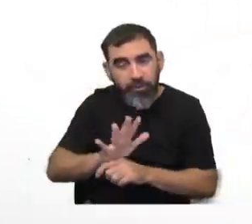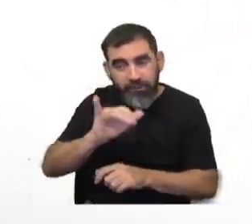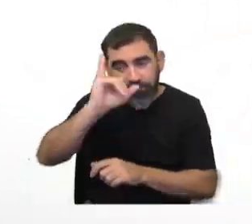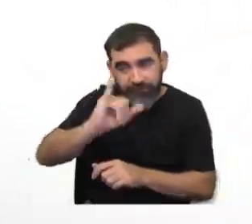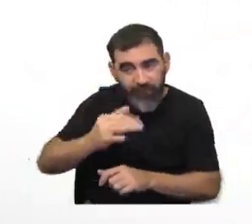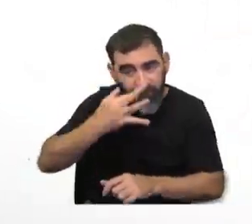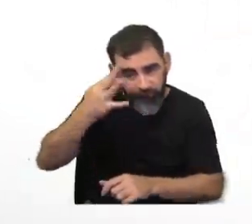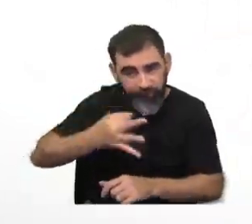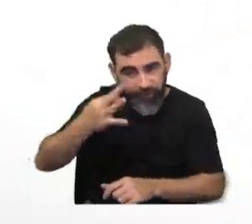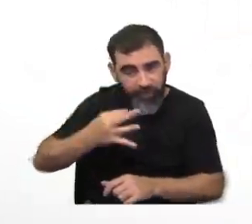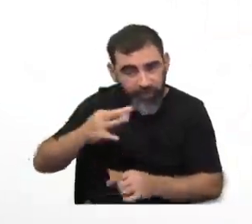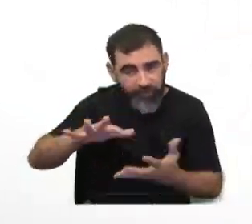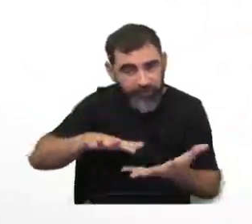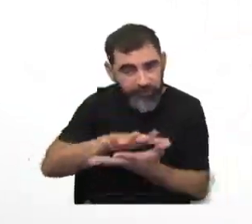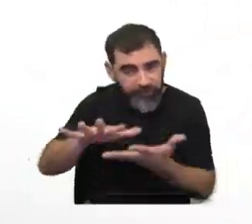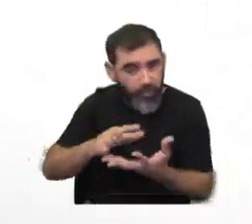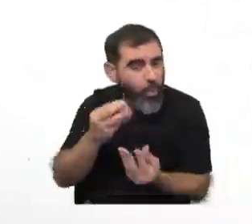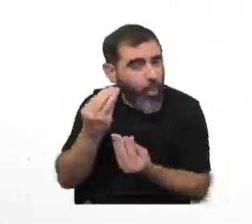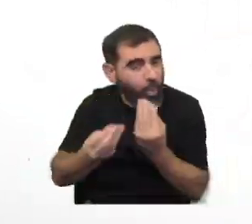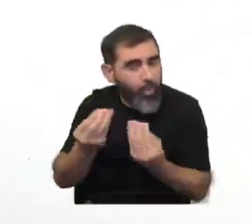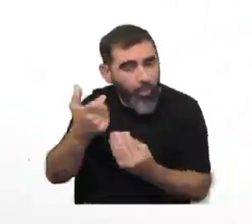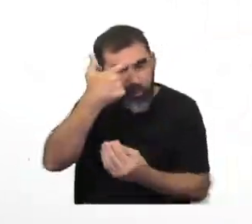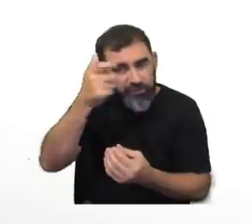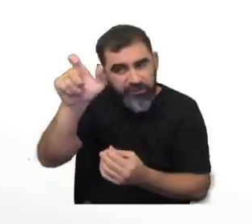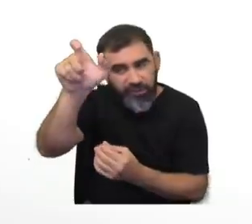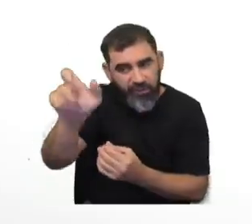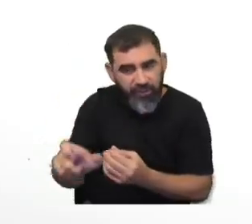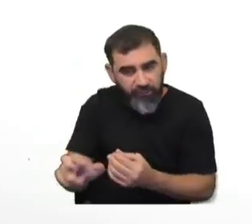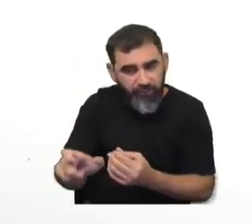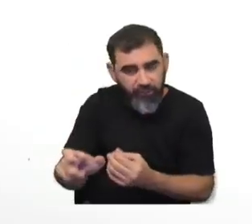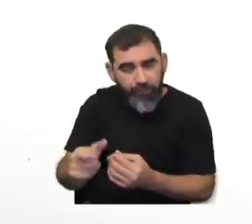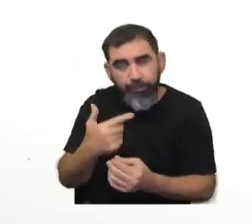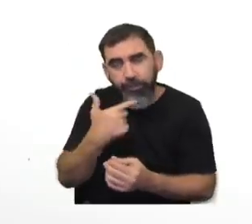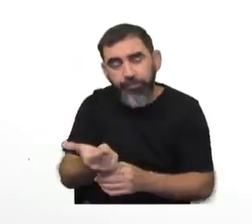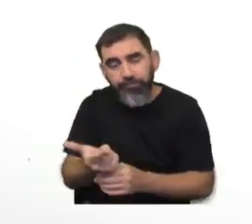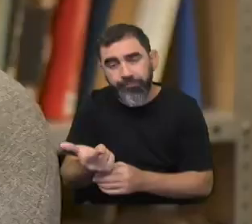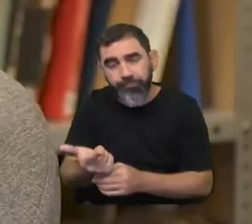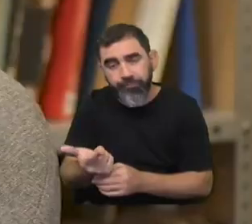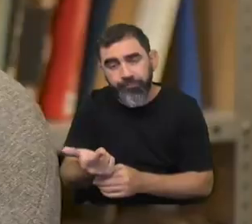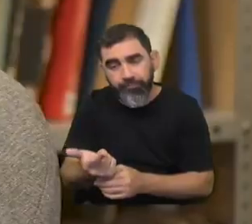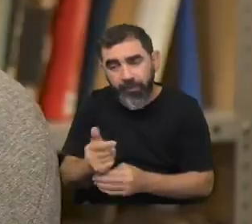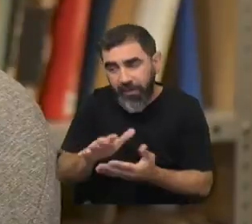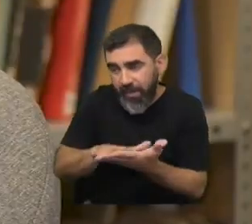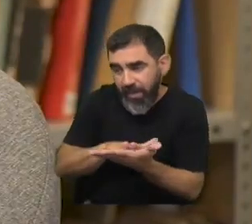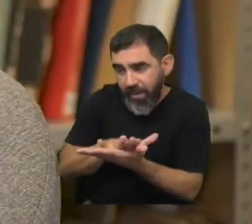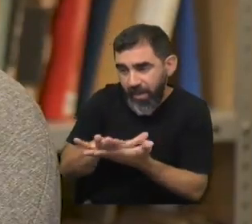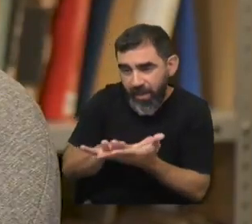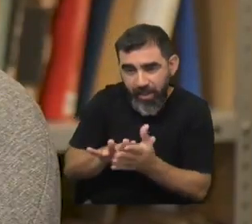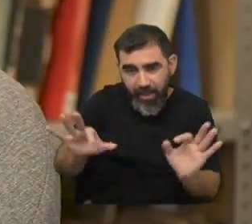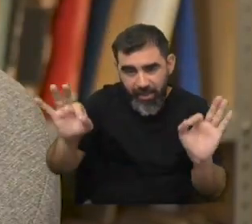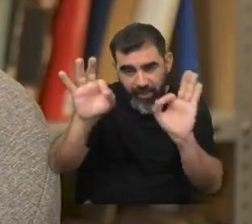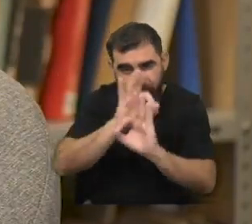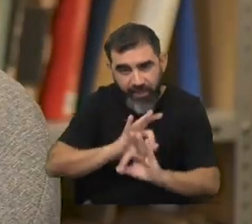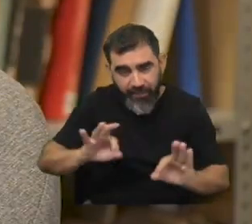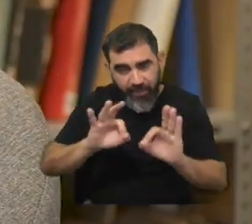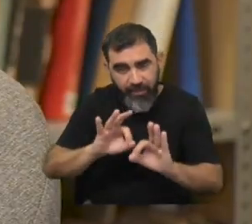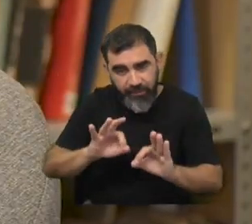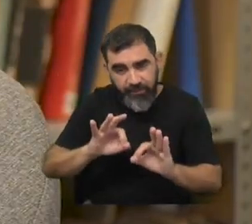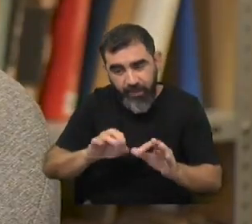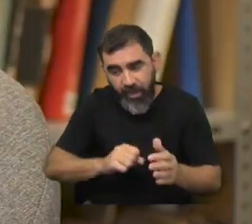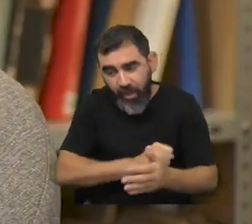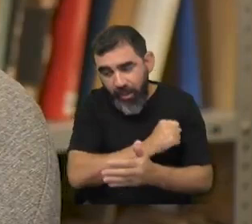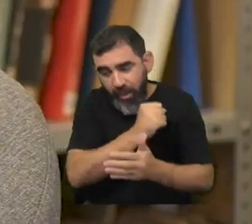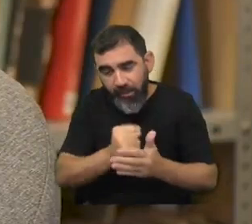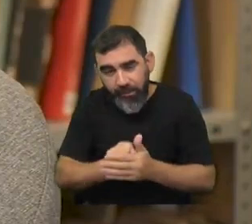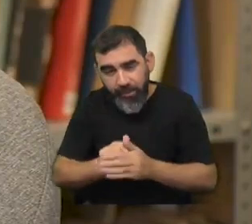conocimiento verdadero de la realidad. ¿Cómo llega un científico desde la nada, por decirlo, desde el punto cero hasta